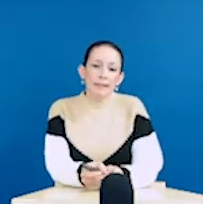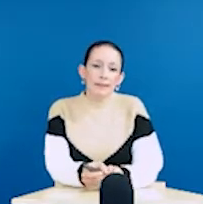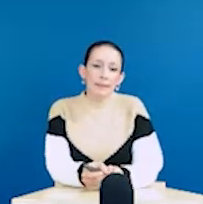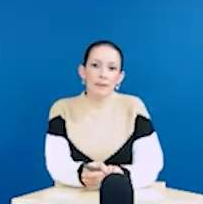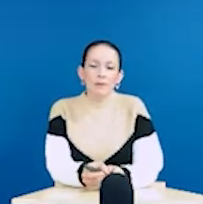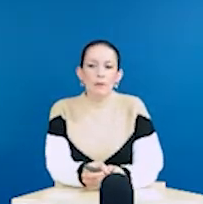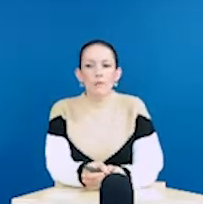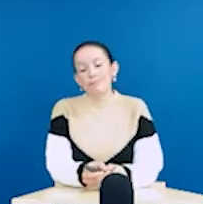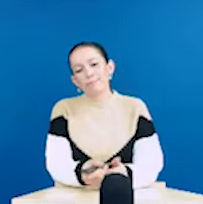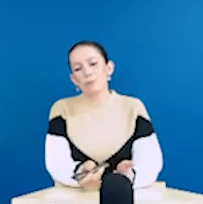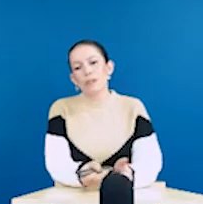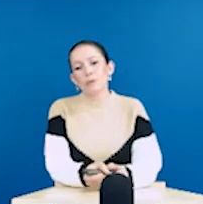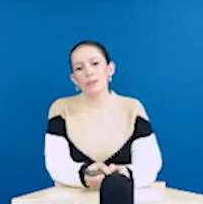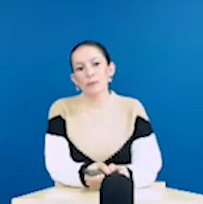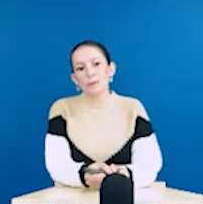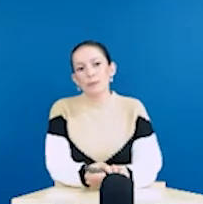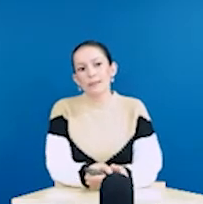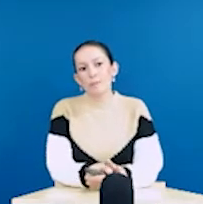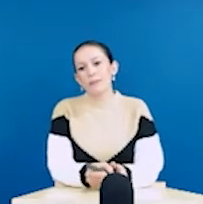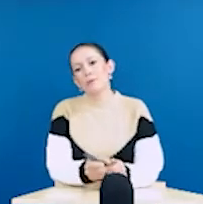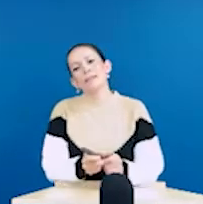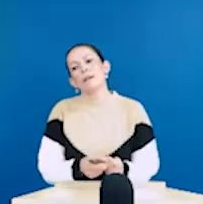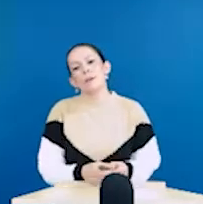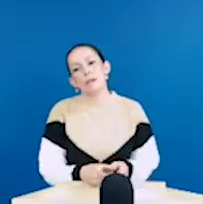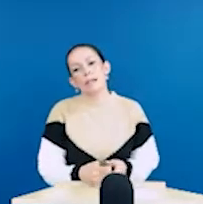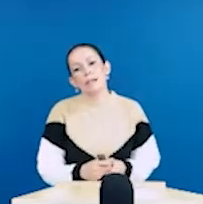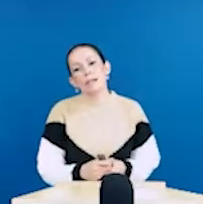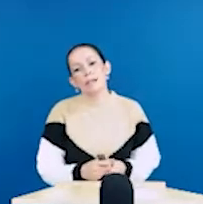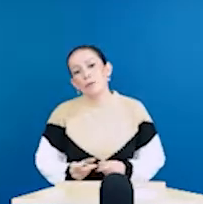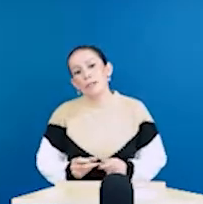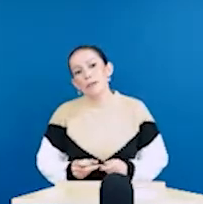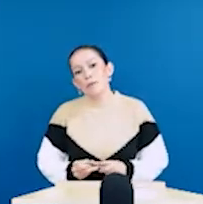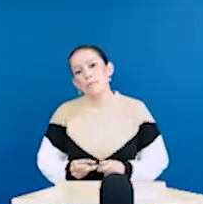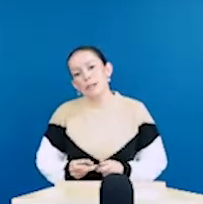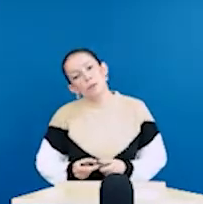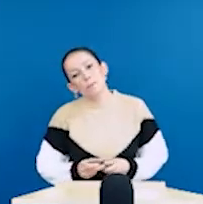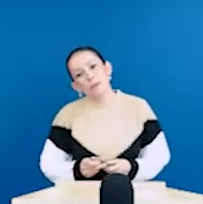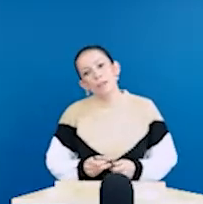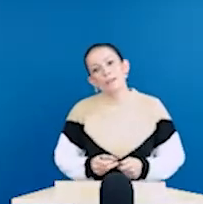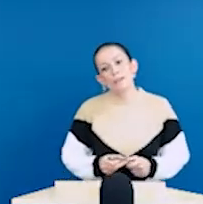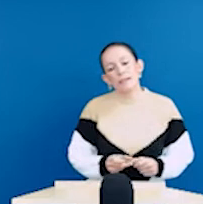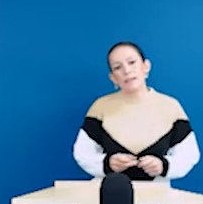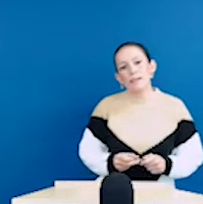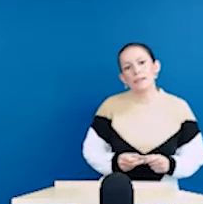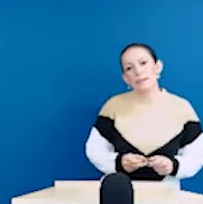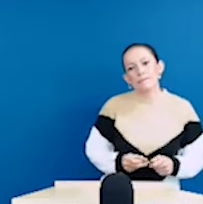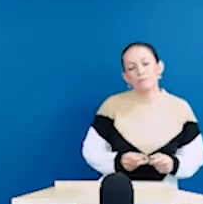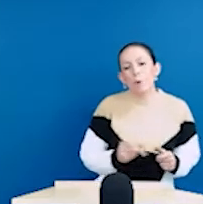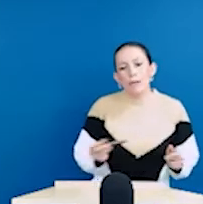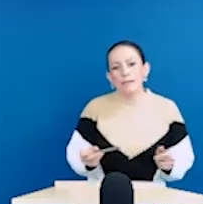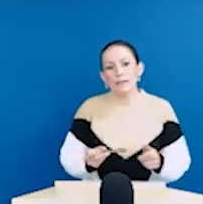pacientes piensan, o muchas otras personas, que por ser una terapia oral no tiene un impacto importante,